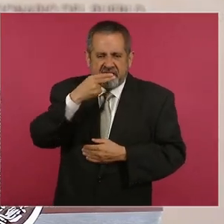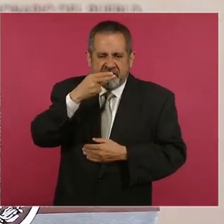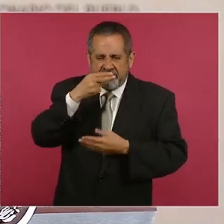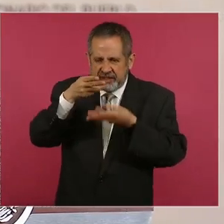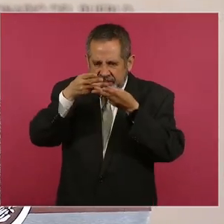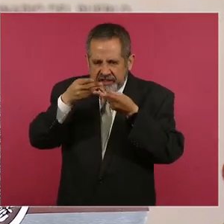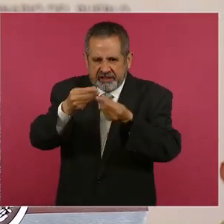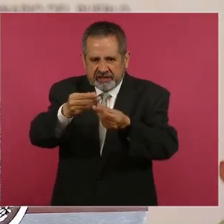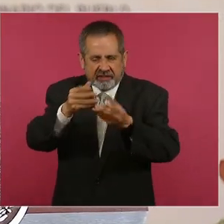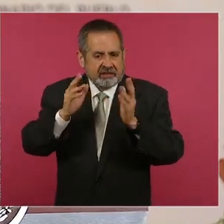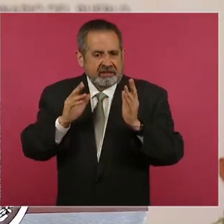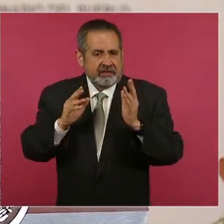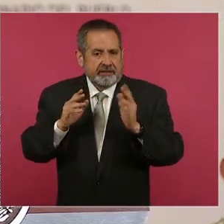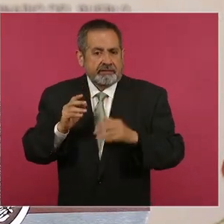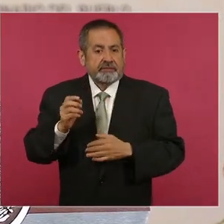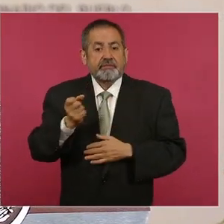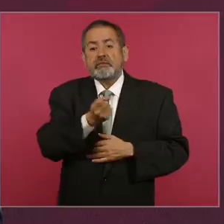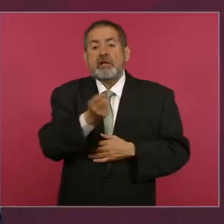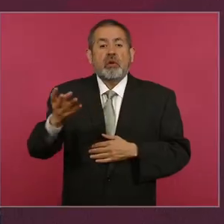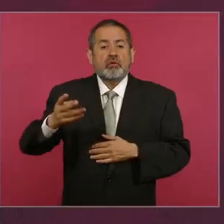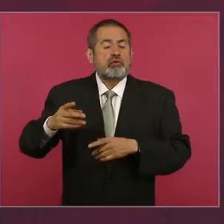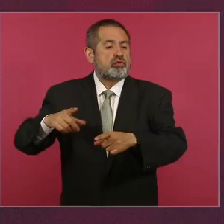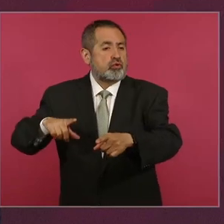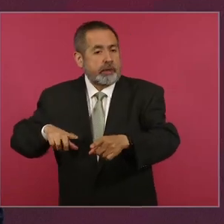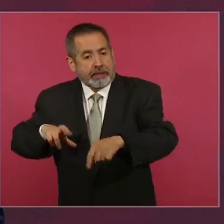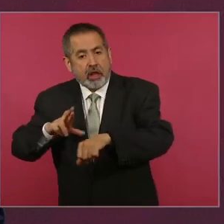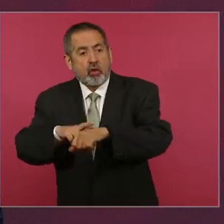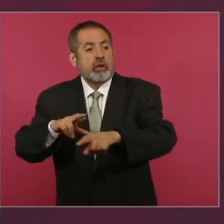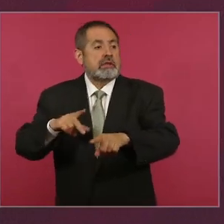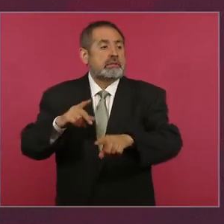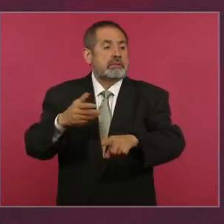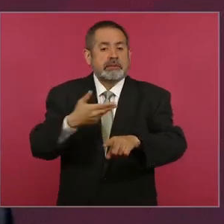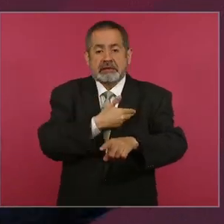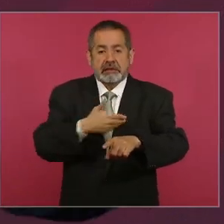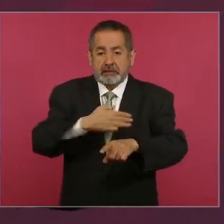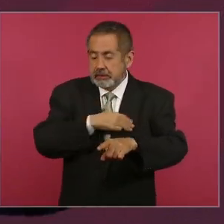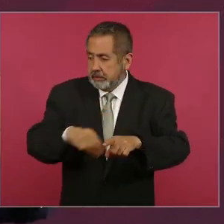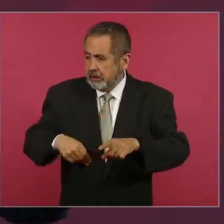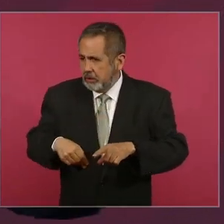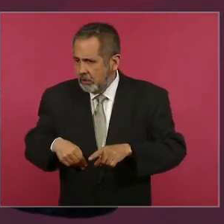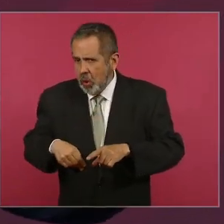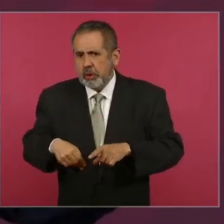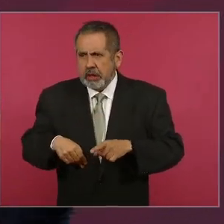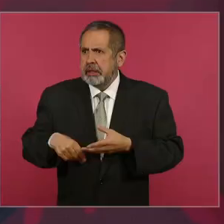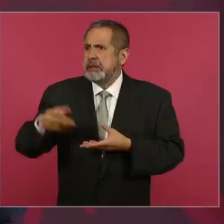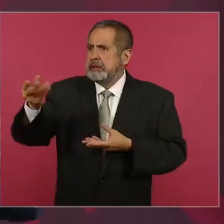Y había presidentes municipales y gobernadores que reunían